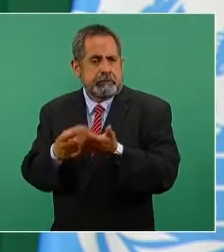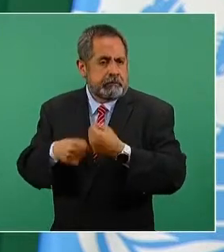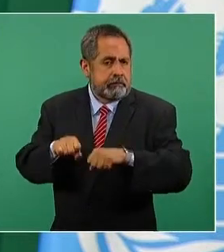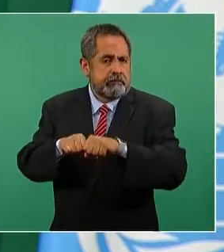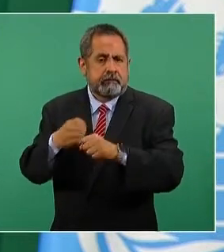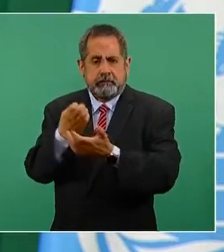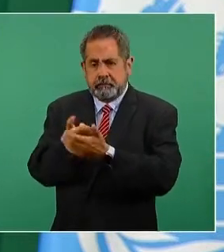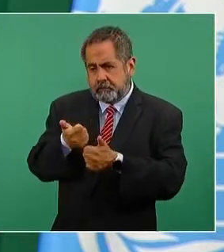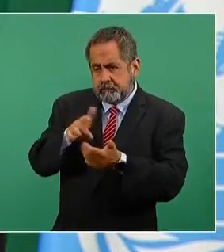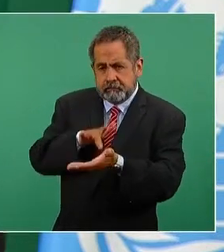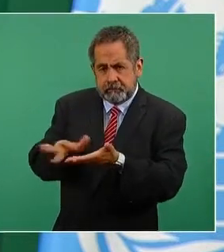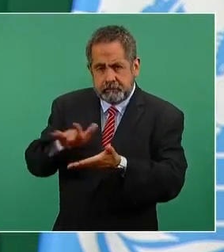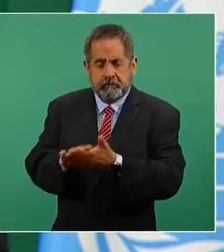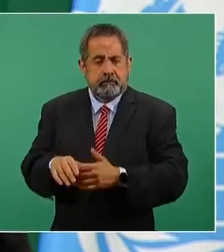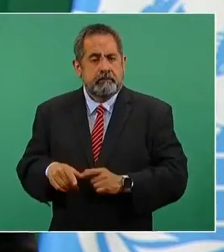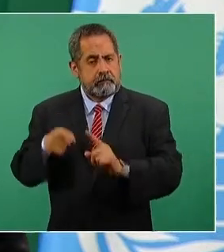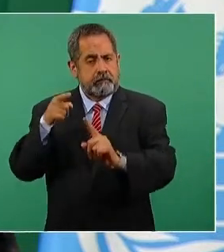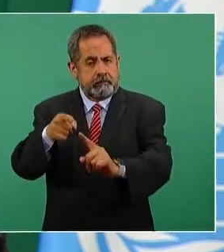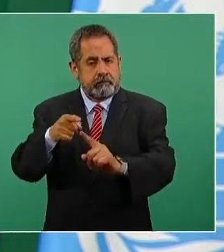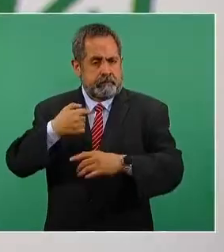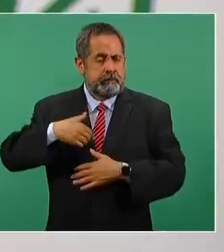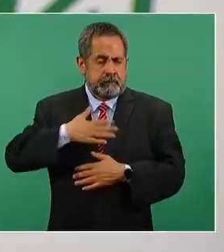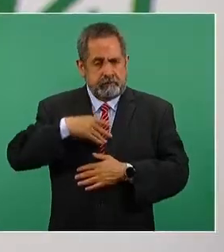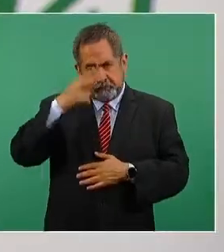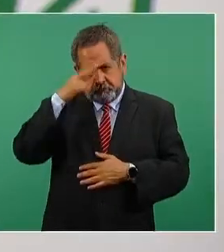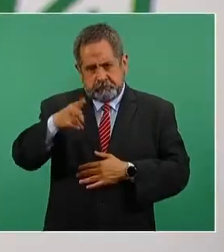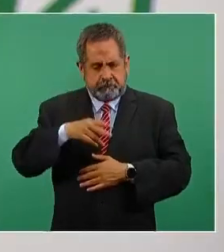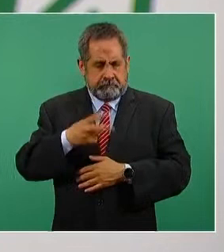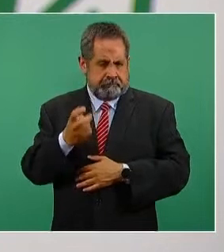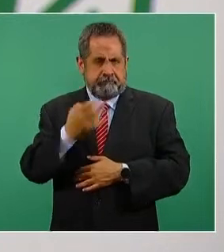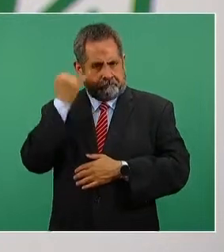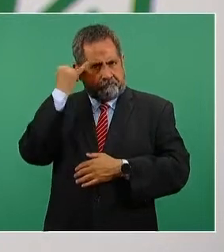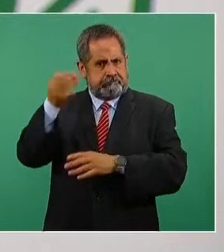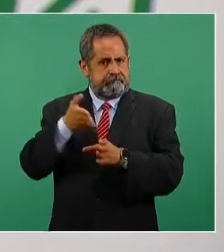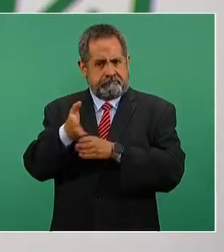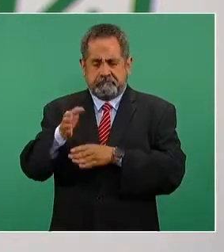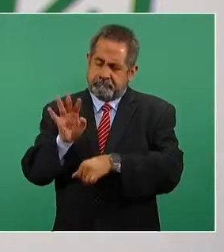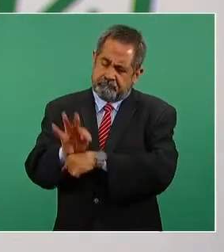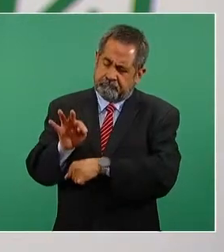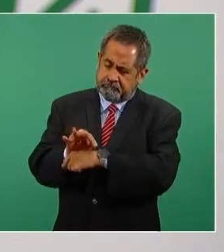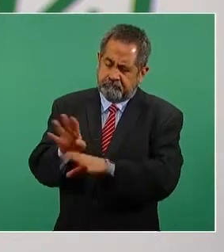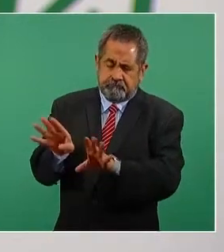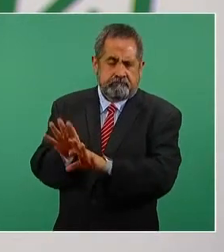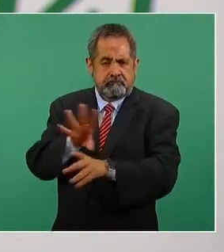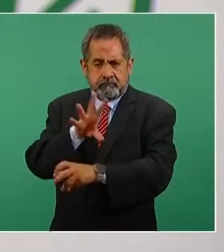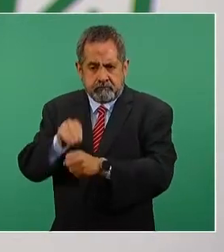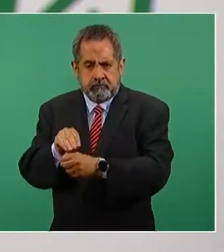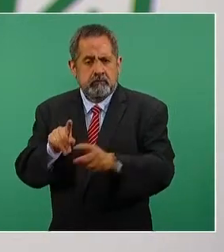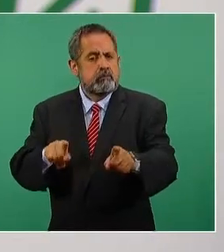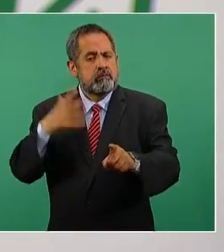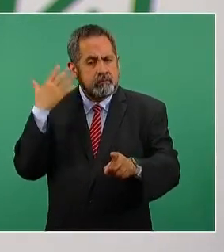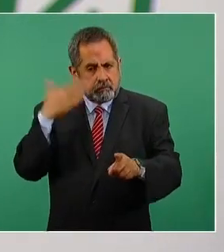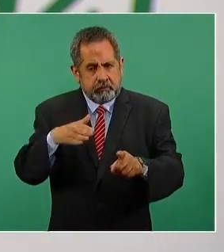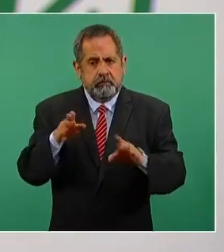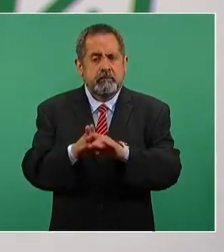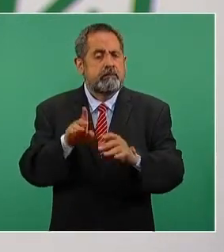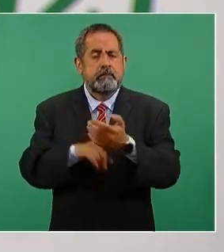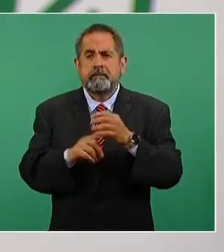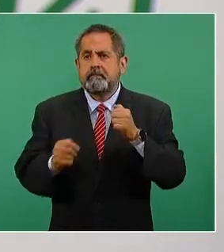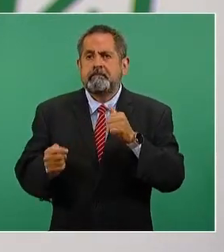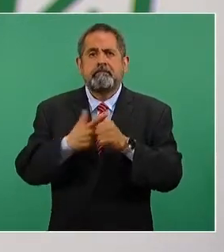de describir. En eso vamos ahorita. Esa es la posición que México ha defendido. Como ustedes recordarán, el primer